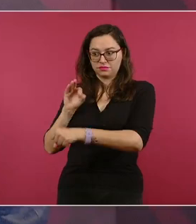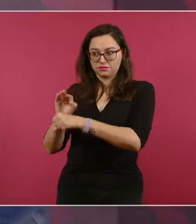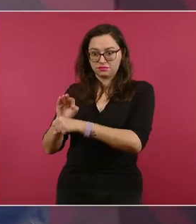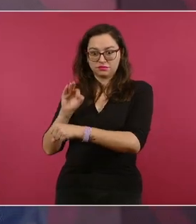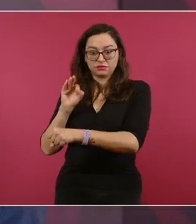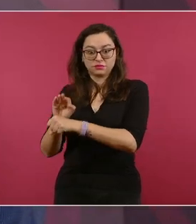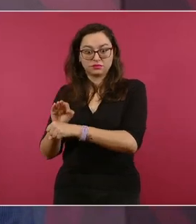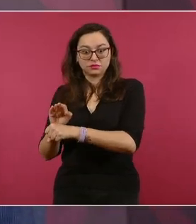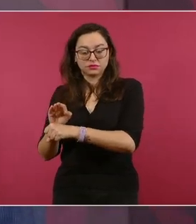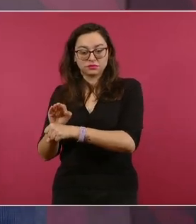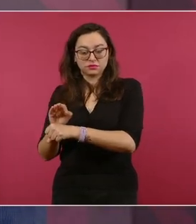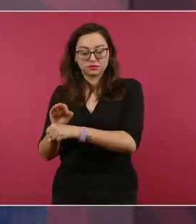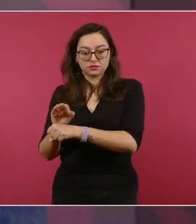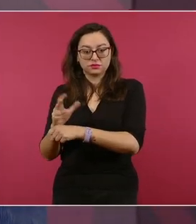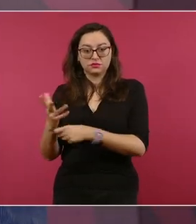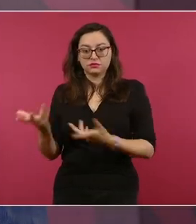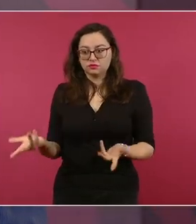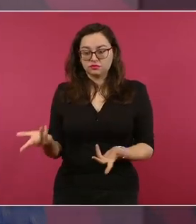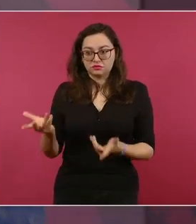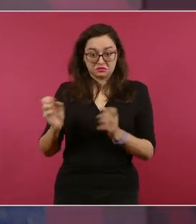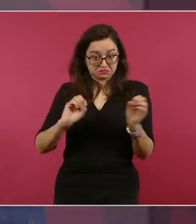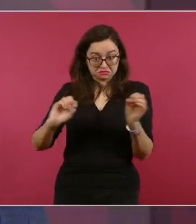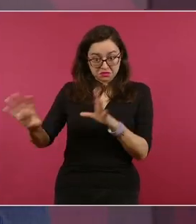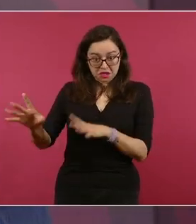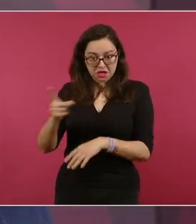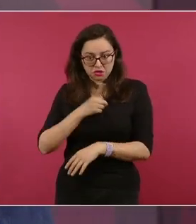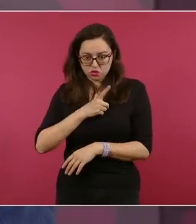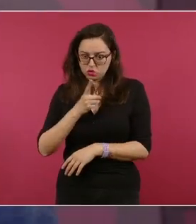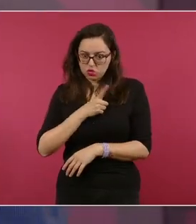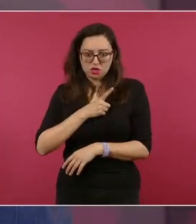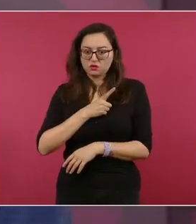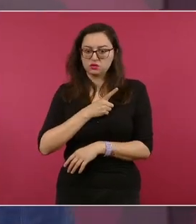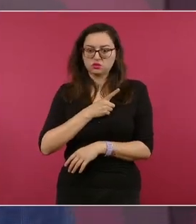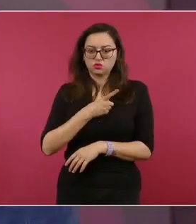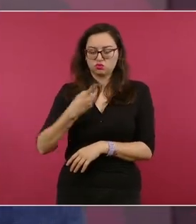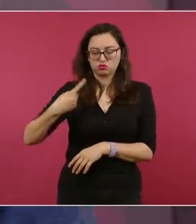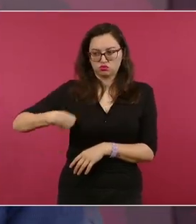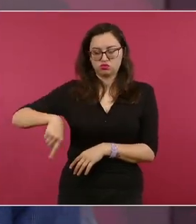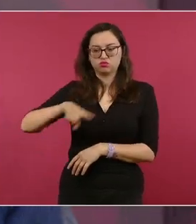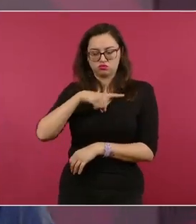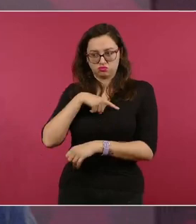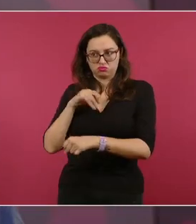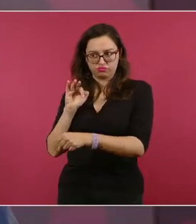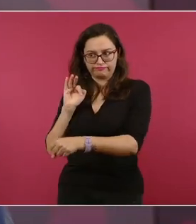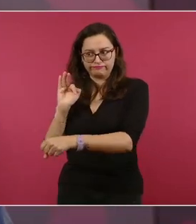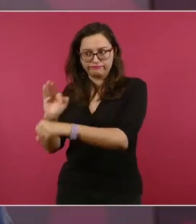y hacer sentir de que no estaba sola, decimos aquí en la mañana,